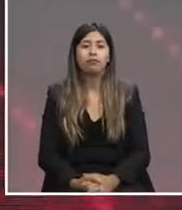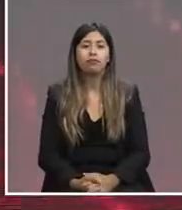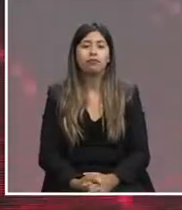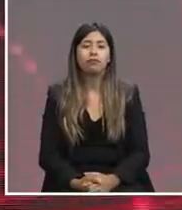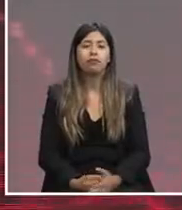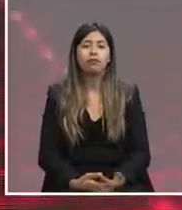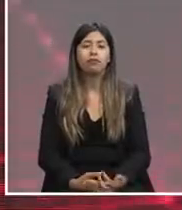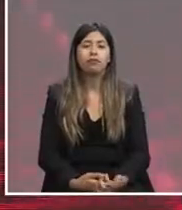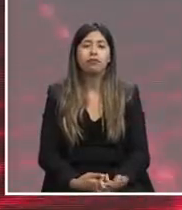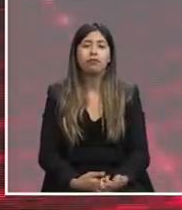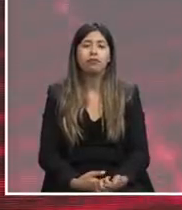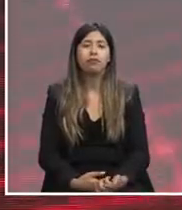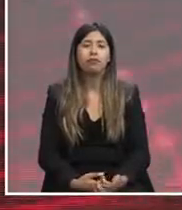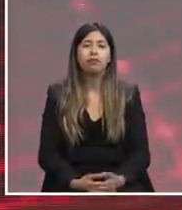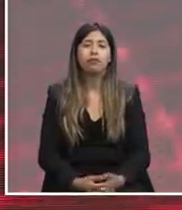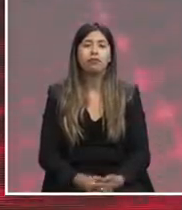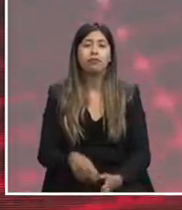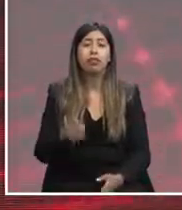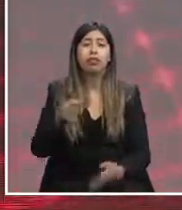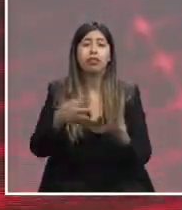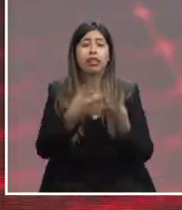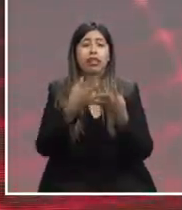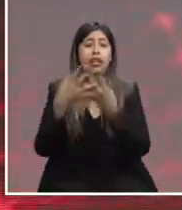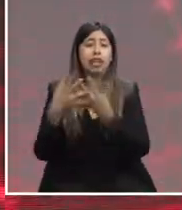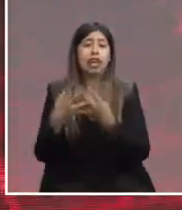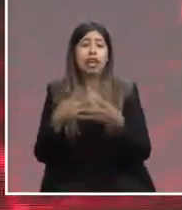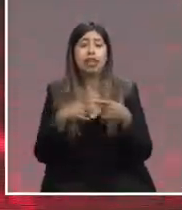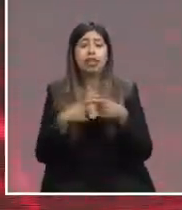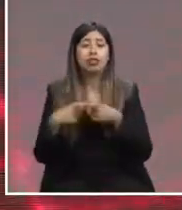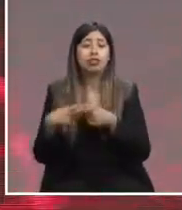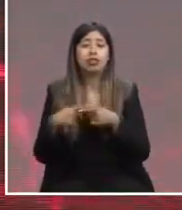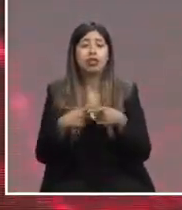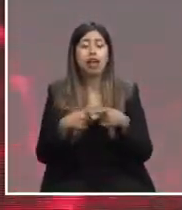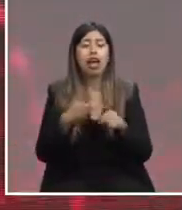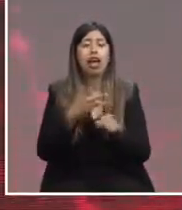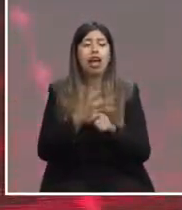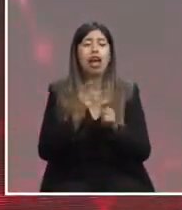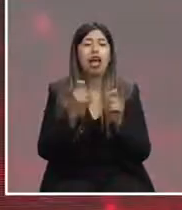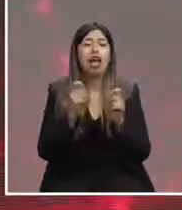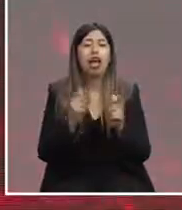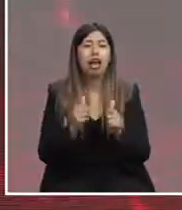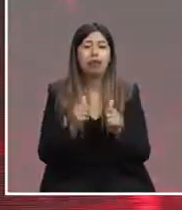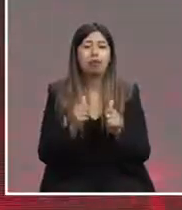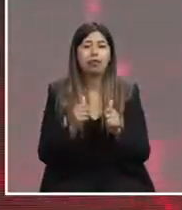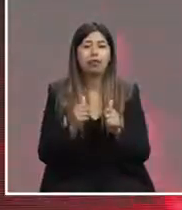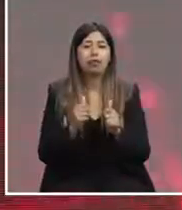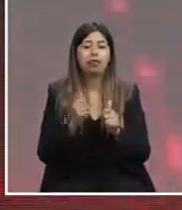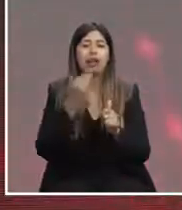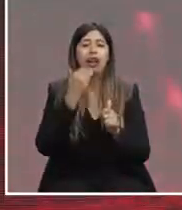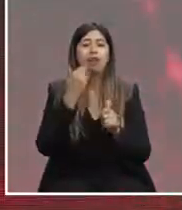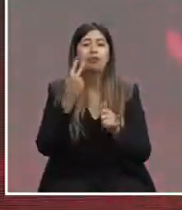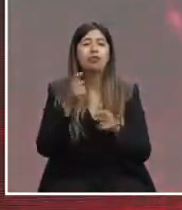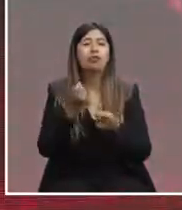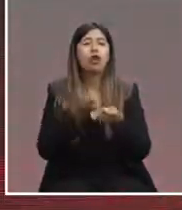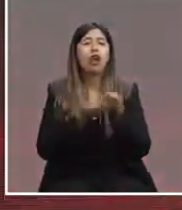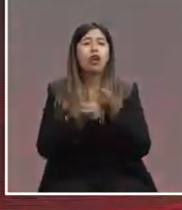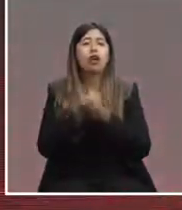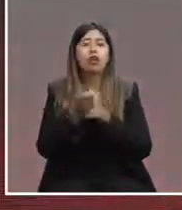que las redes sociales tienen la capacidad, por su forma de proceder y porque su negocio finalmente es la publicidad, ¿verdad?, de